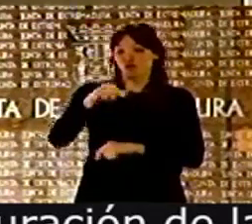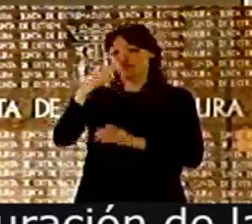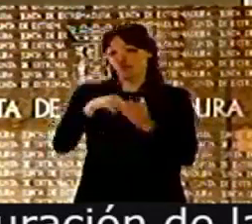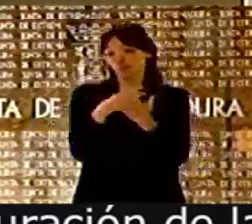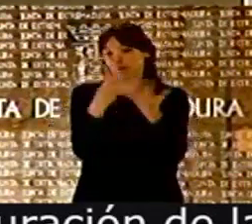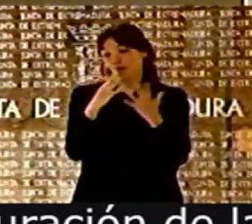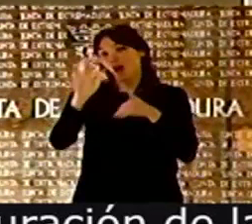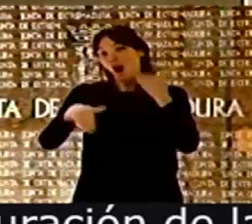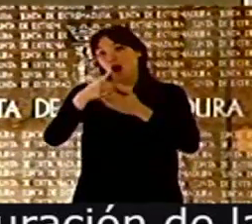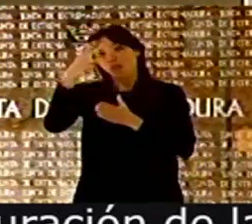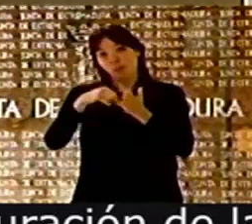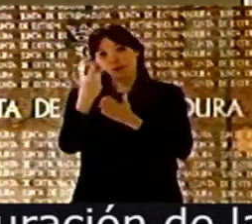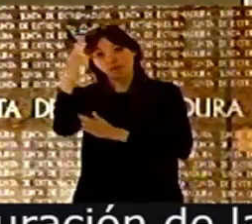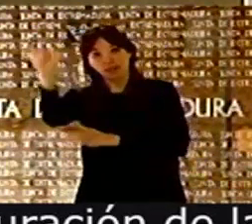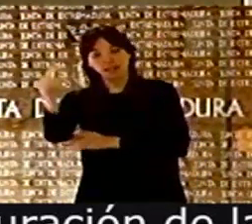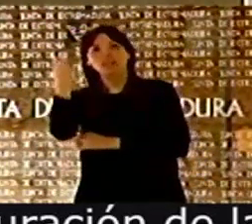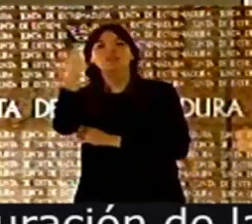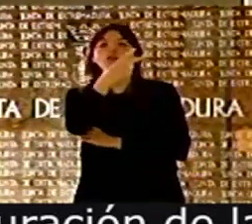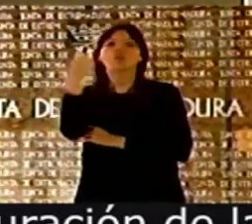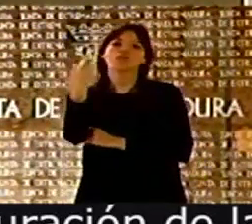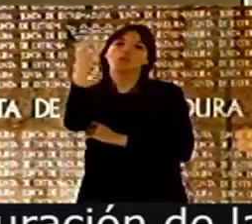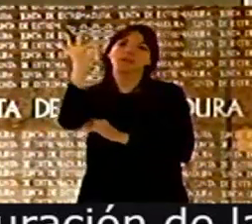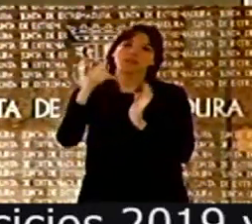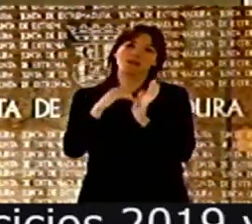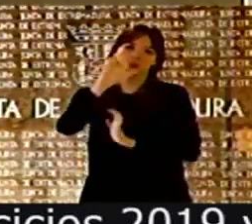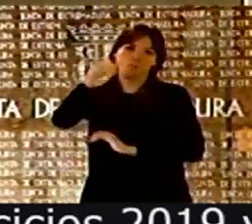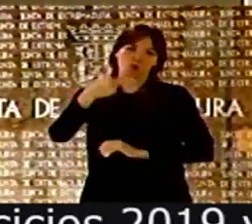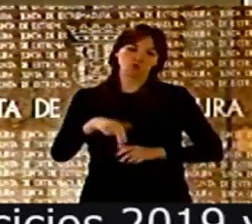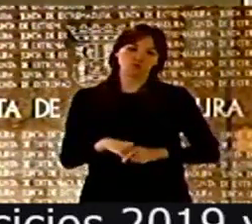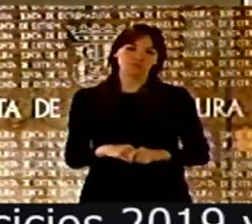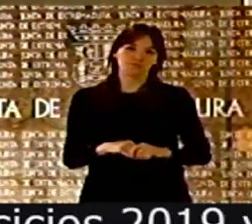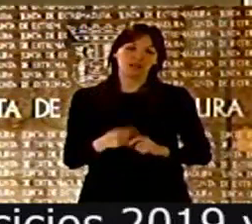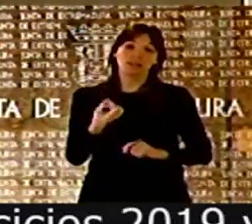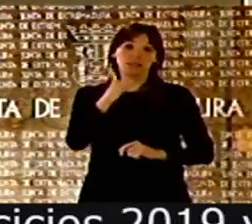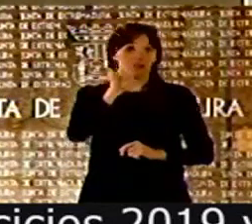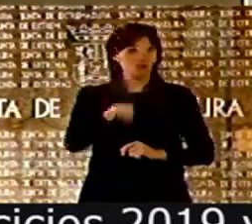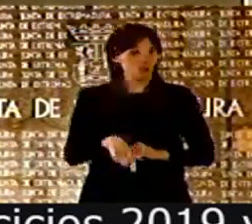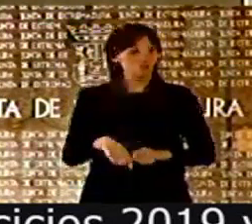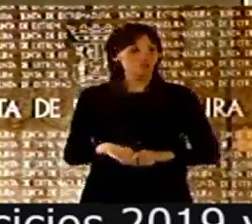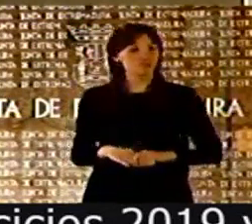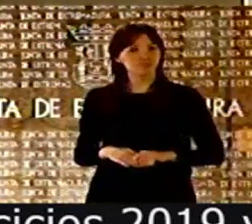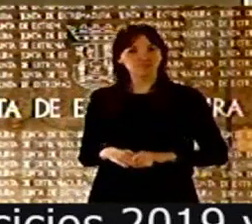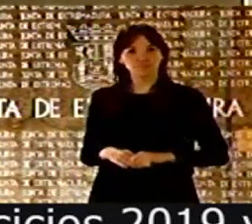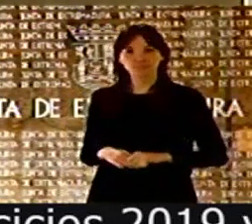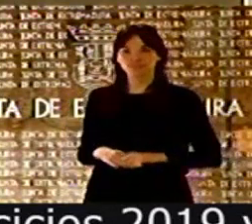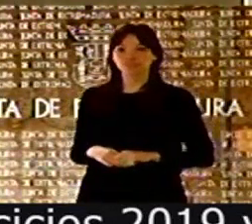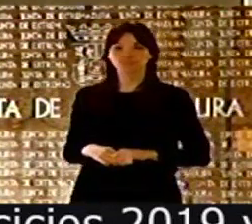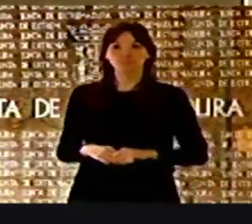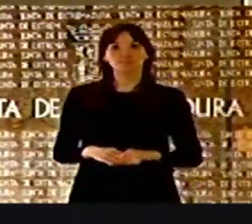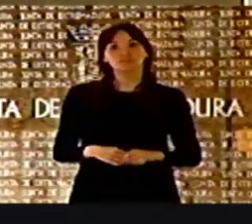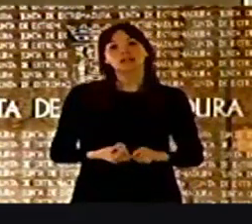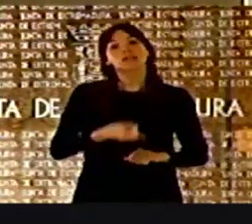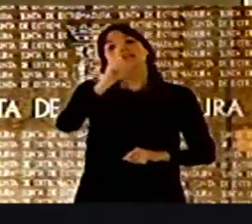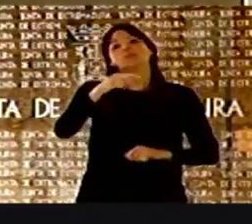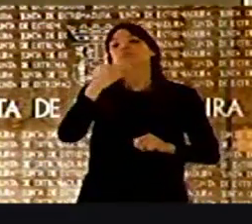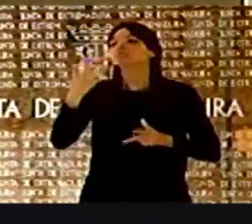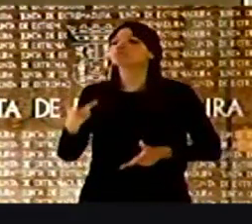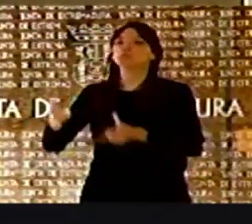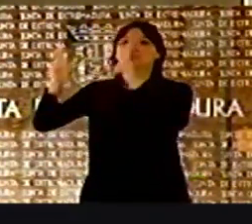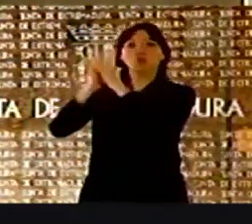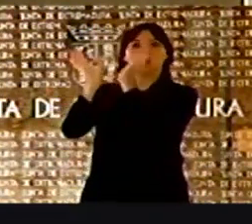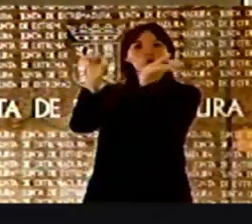por un valor de 220.000 euros. E igualmente hemos autorizado la celebración del convenio entre